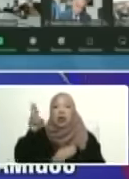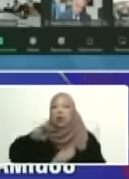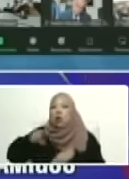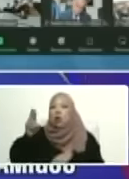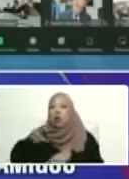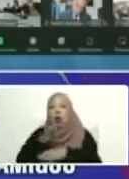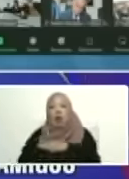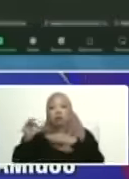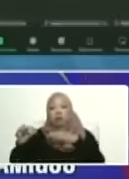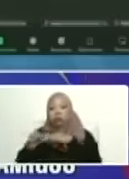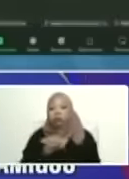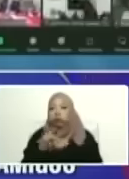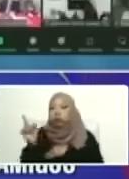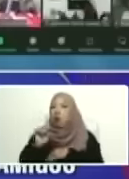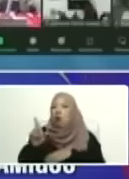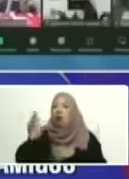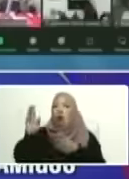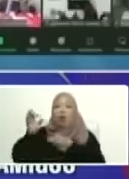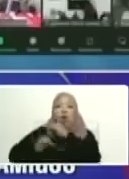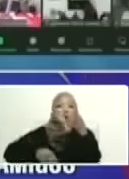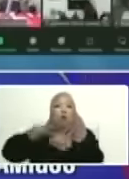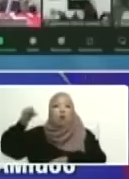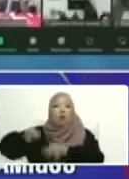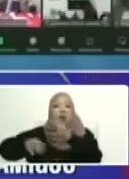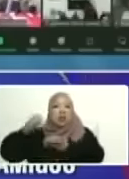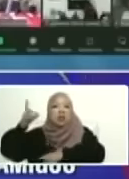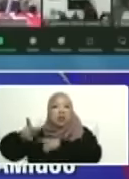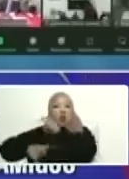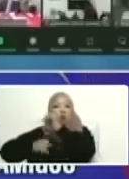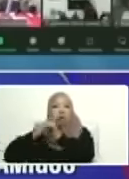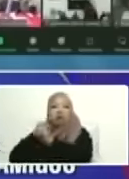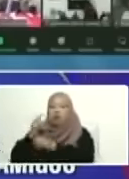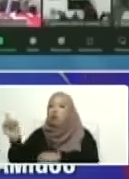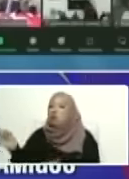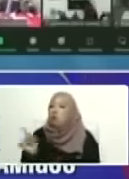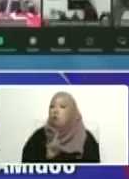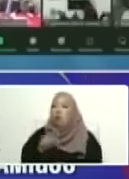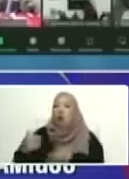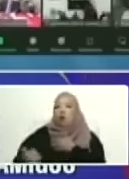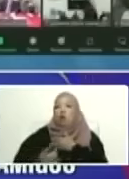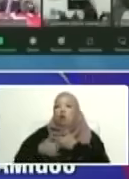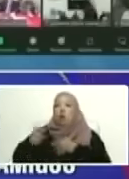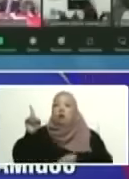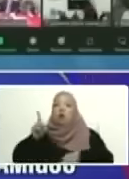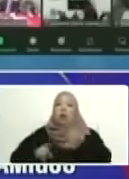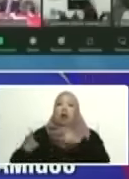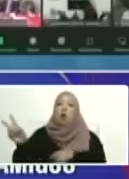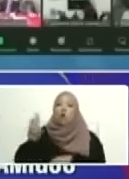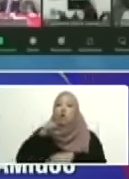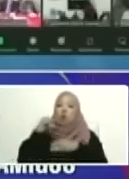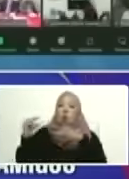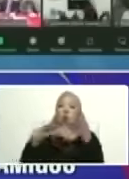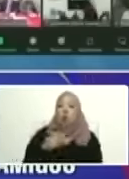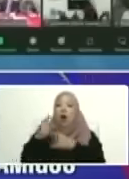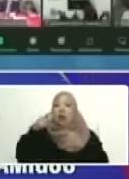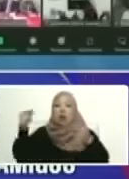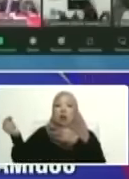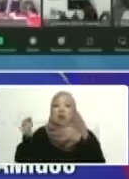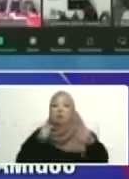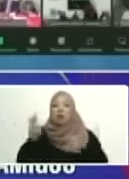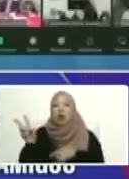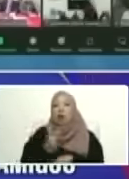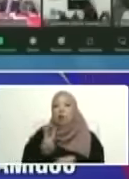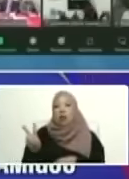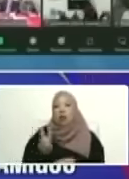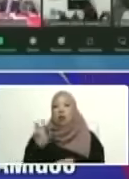forma y manera, de la Corte Internacional de Justicia para dirimir la controversia de la Guayana Esequiba. Más